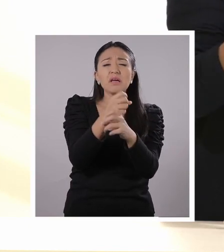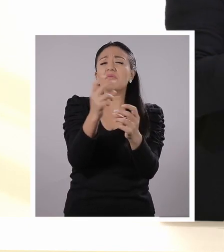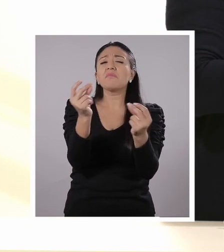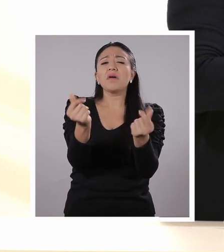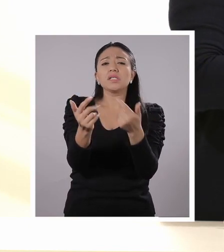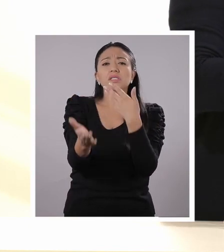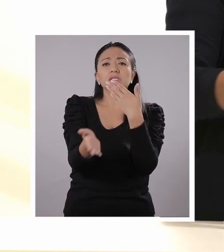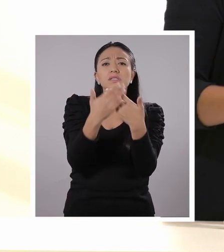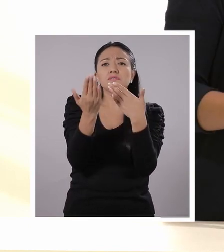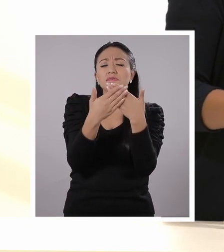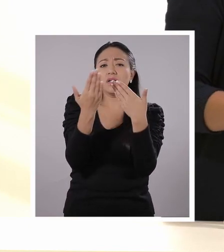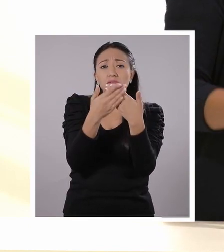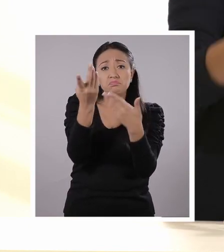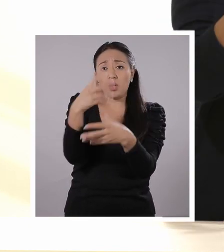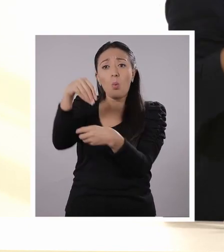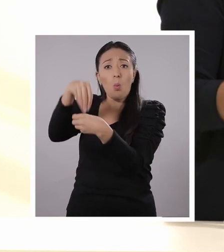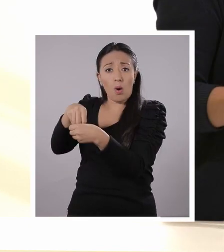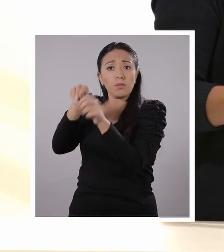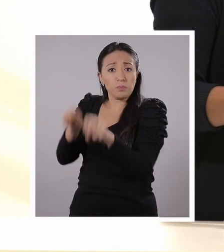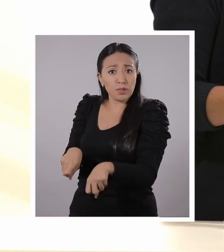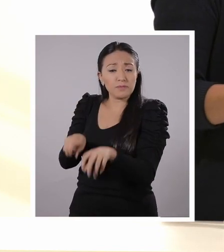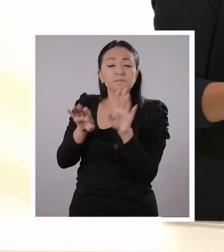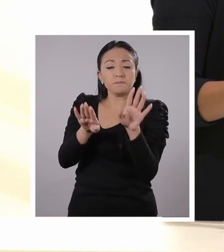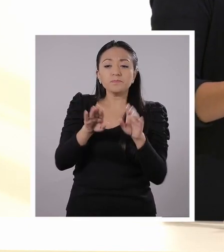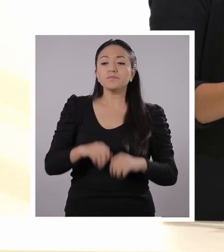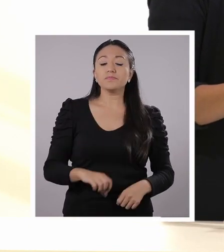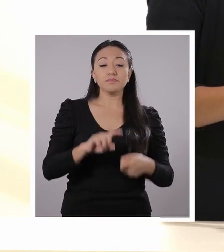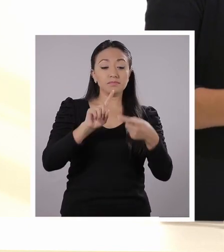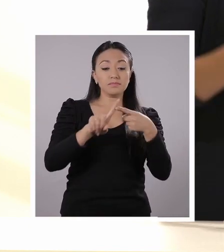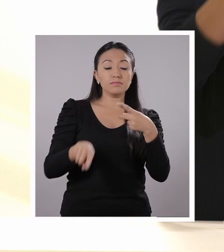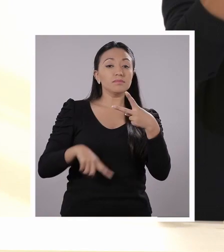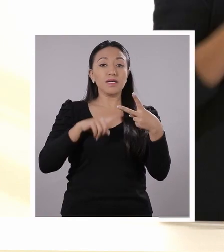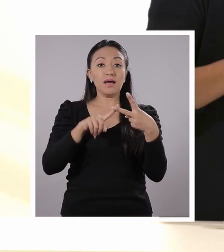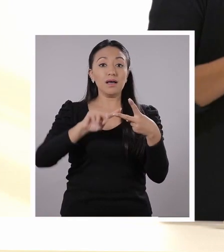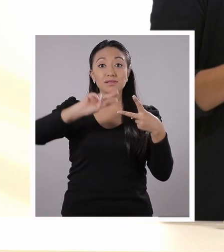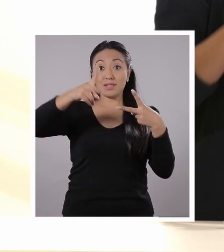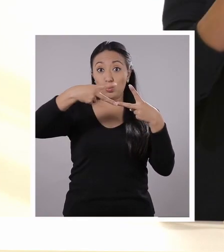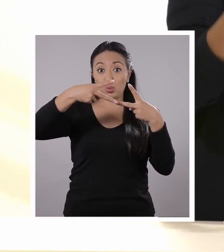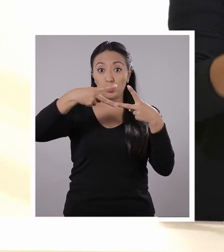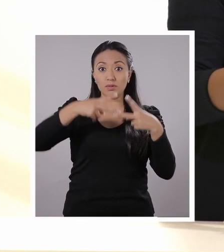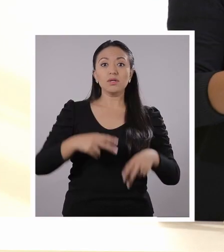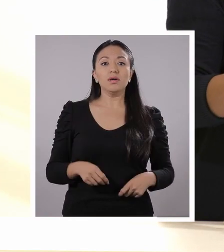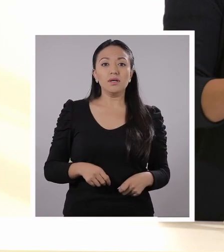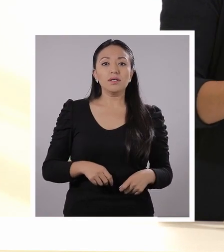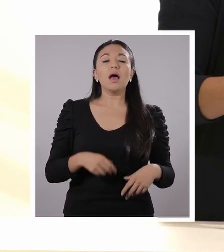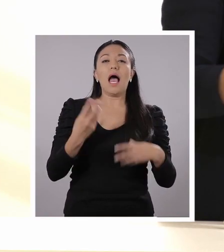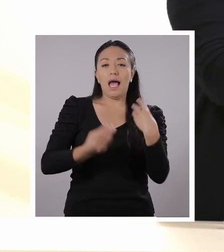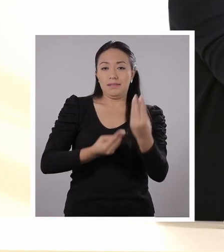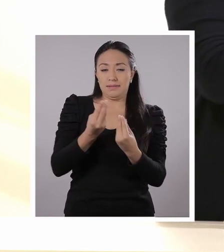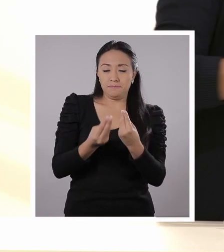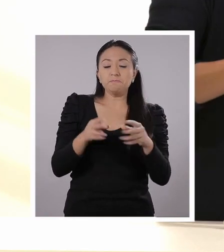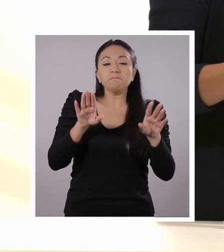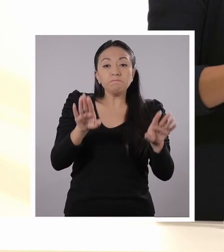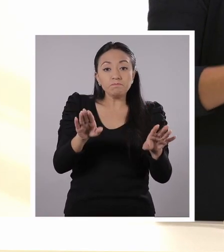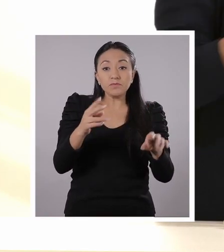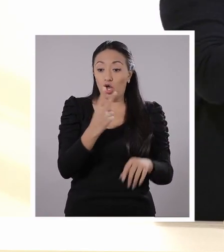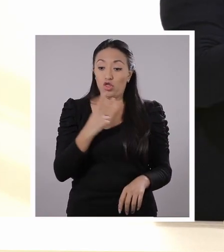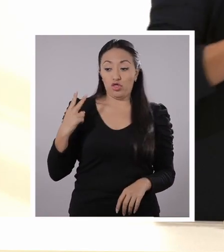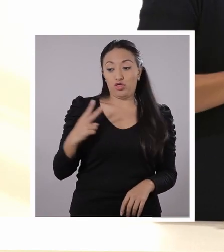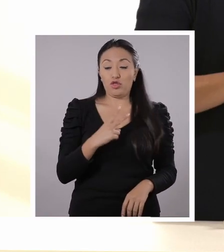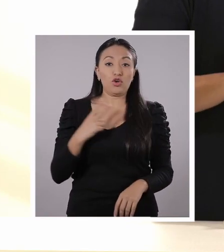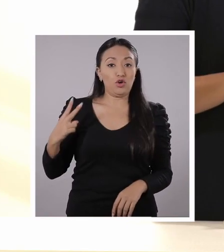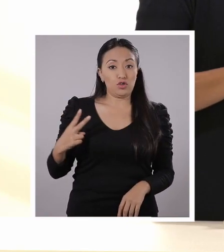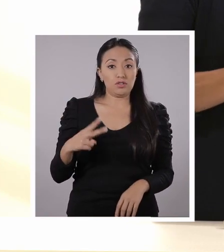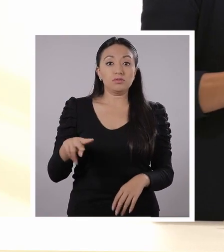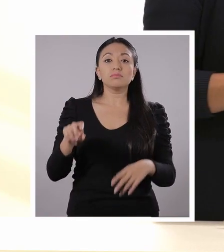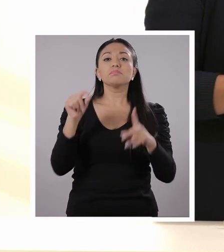casa, tiene ingredientes muy fáciles y la pueden guardar. ¡Maravilloso! Ya. Y el segundo reto para ustedes es que durante la actividad, Pancho